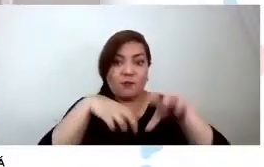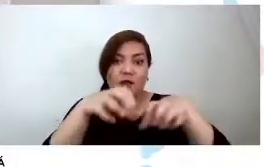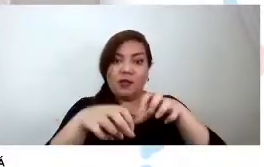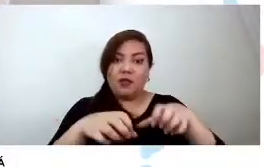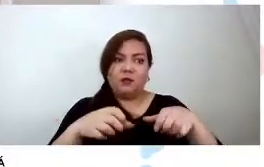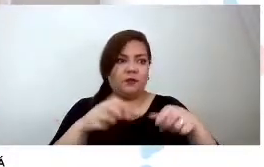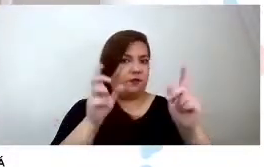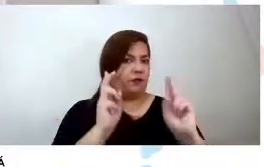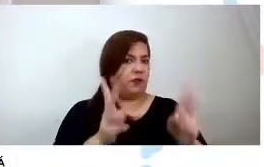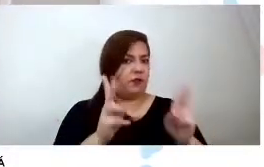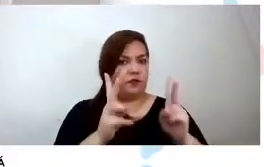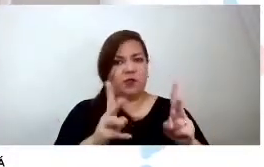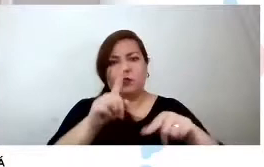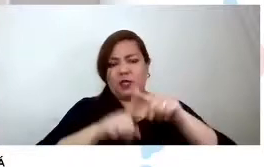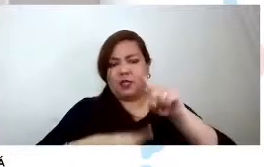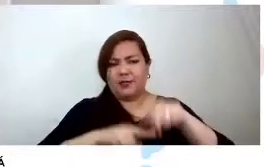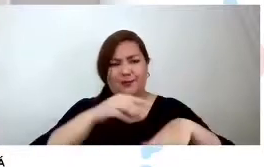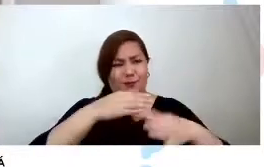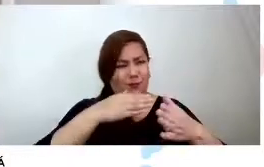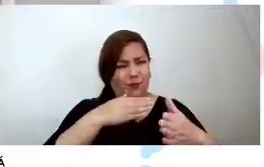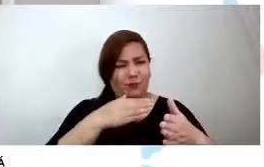millones de años. ¿Sí?